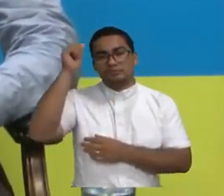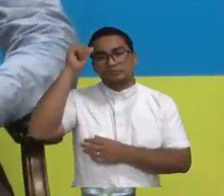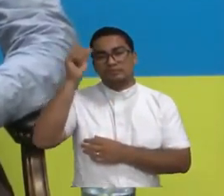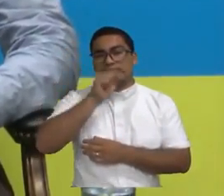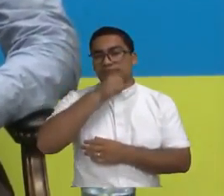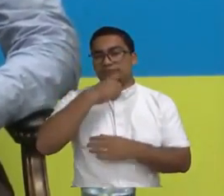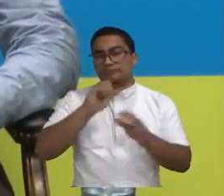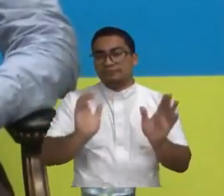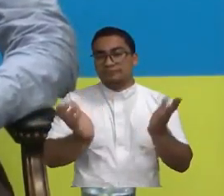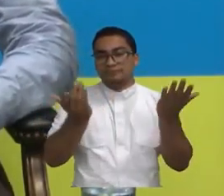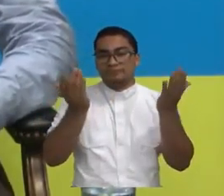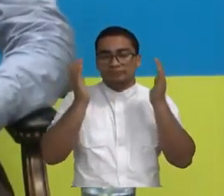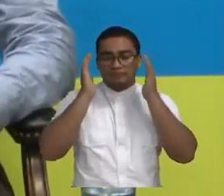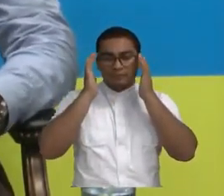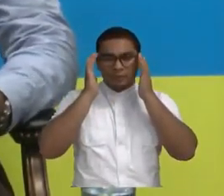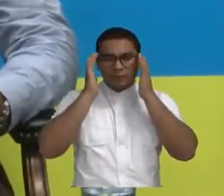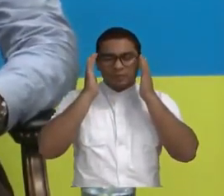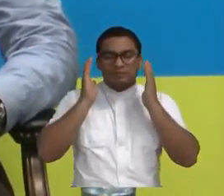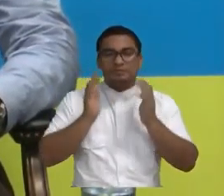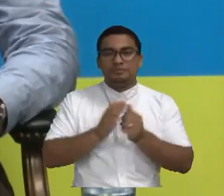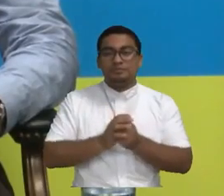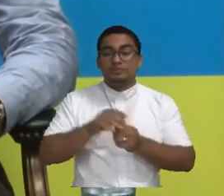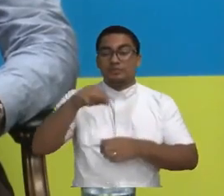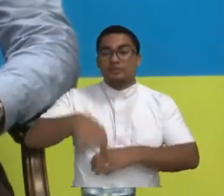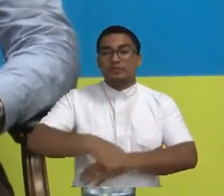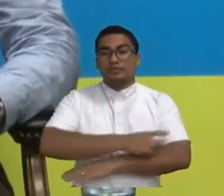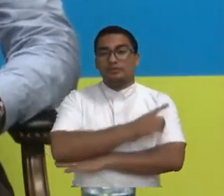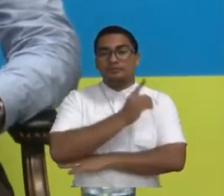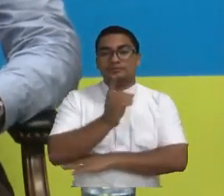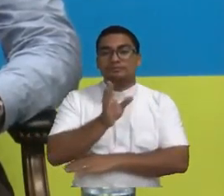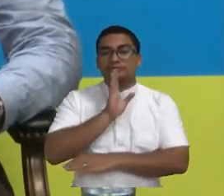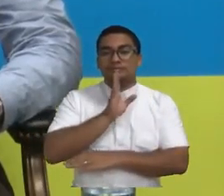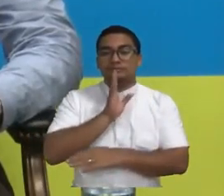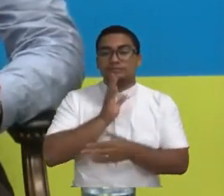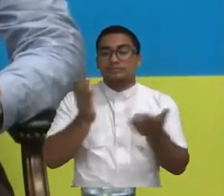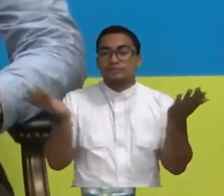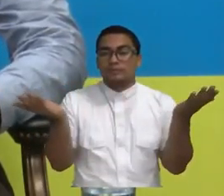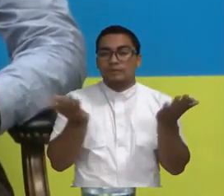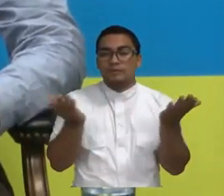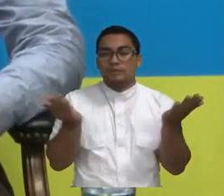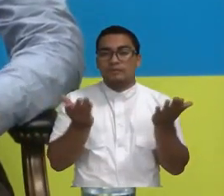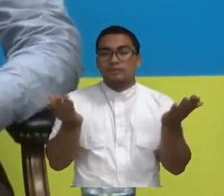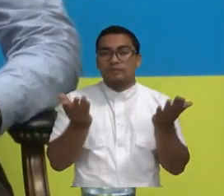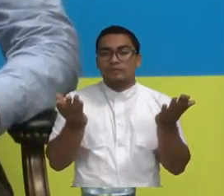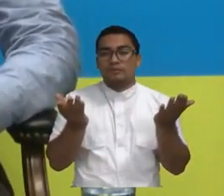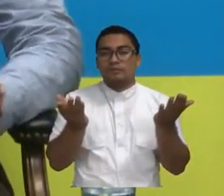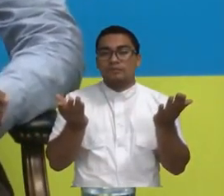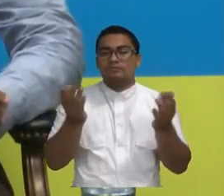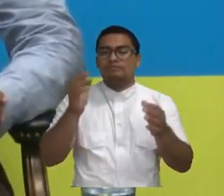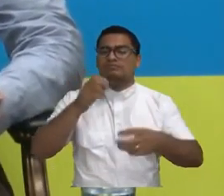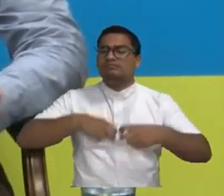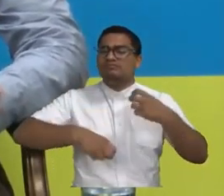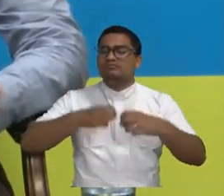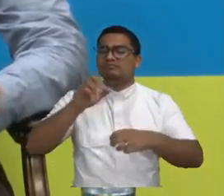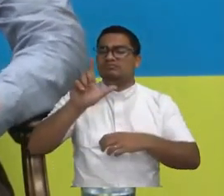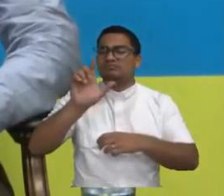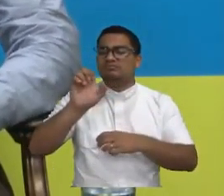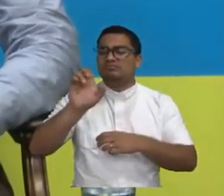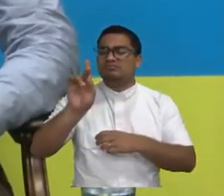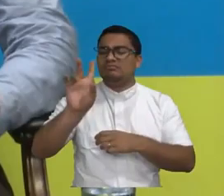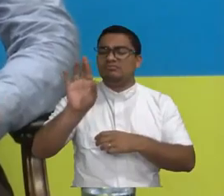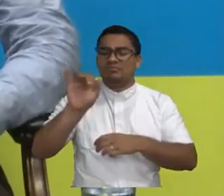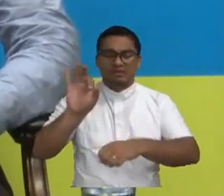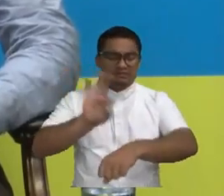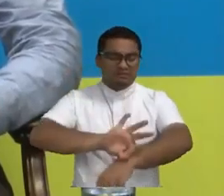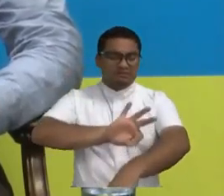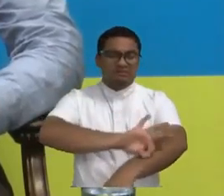nuestros adultos mayores. El día de hoy vamos a estar hablando sobre la lepra. ¿Qué es la lepra? A